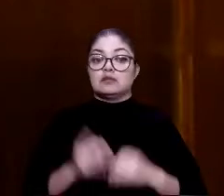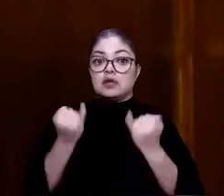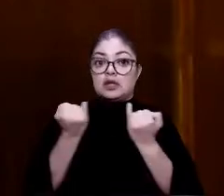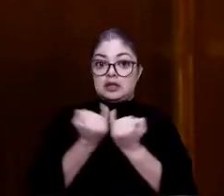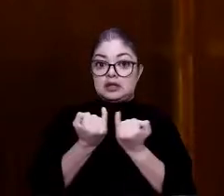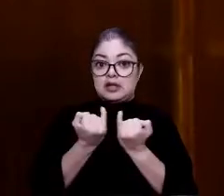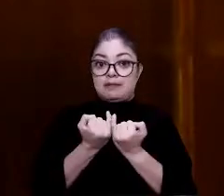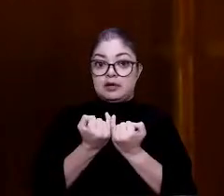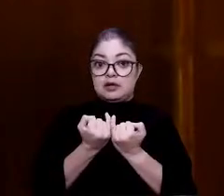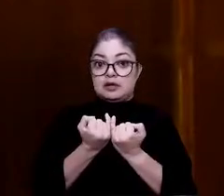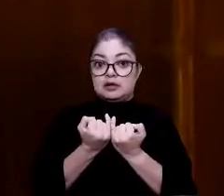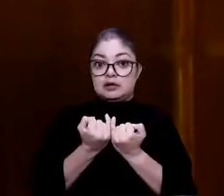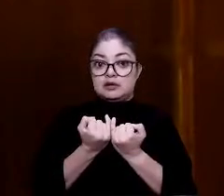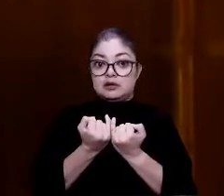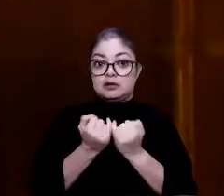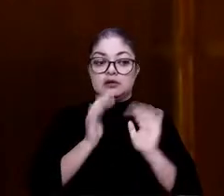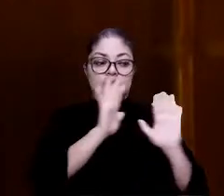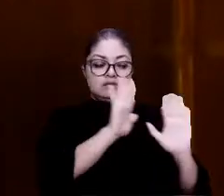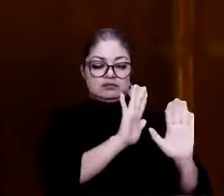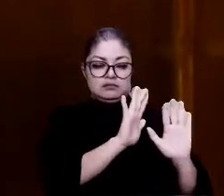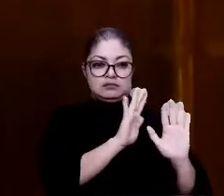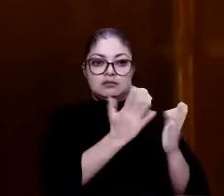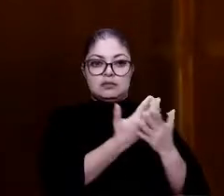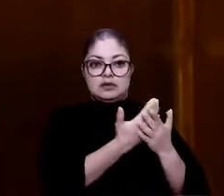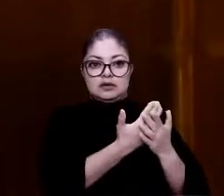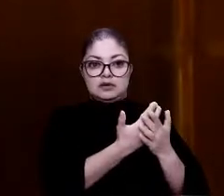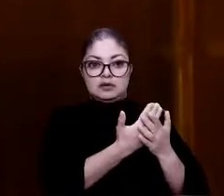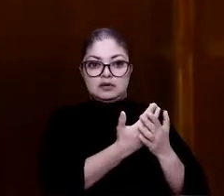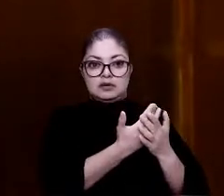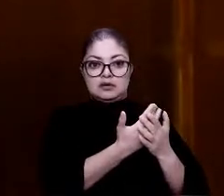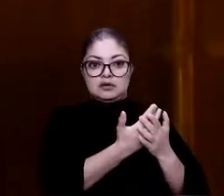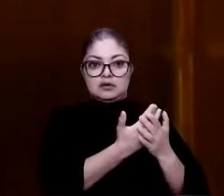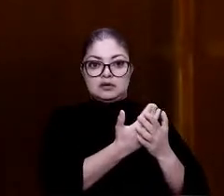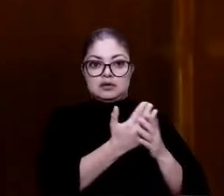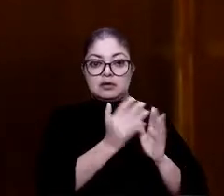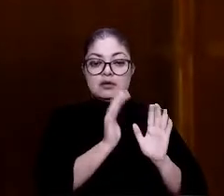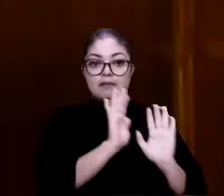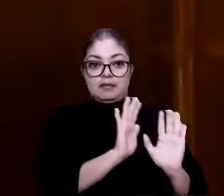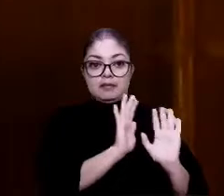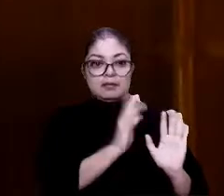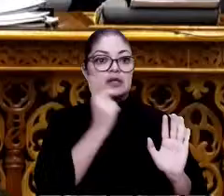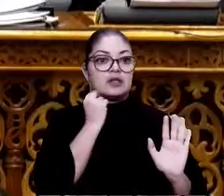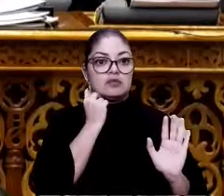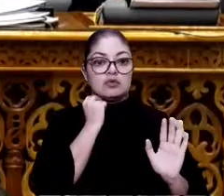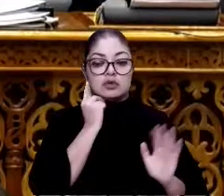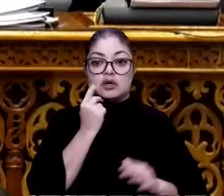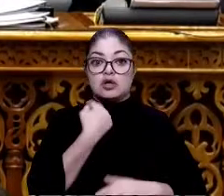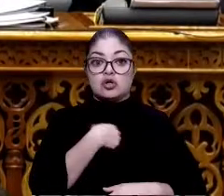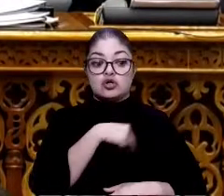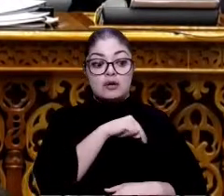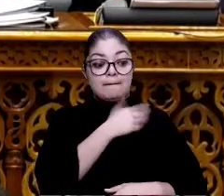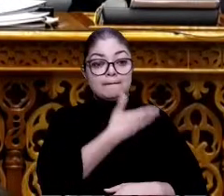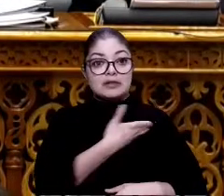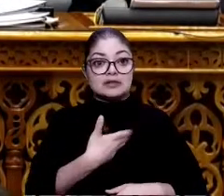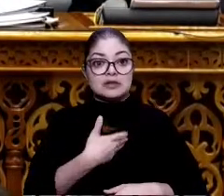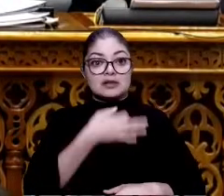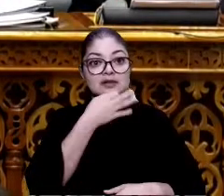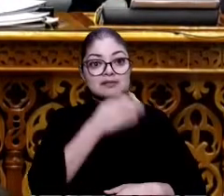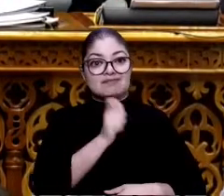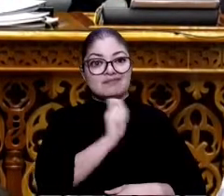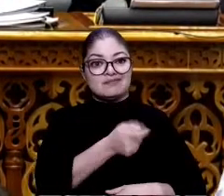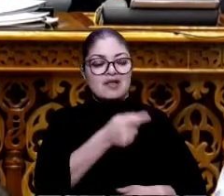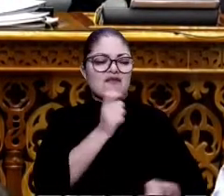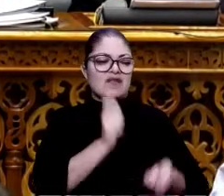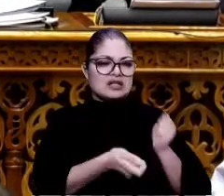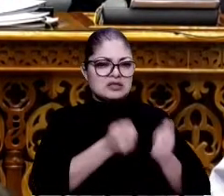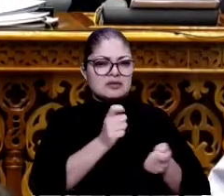decir permítame, al diputado, permítame un segundo, Jesús, diputado. Isidro esta Moreno presidencia, Mercado, permítame un segundo, diputado. Esta presidencia está aplicando con flexibilidad